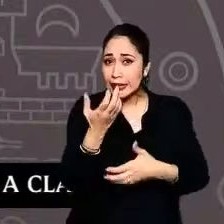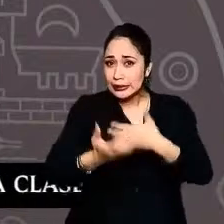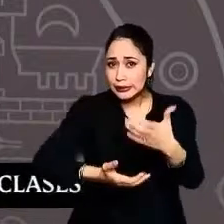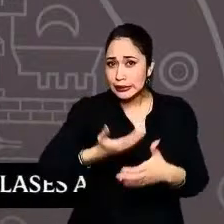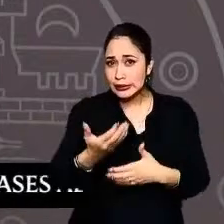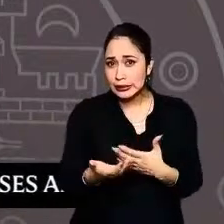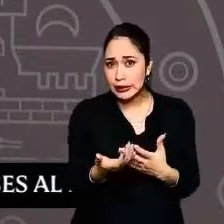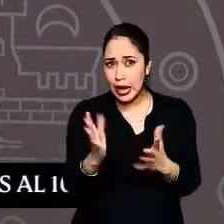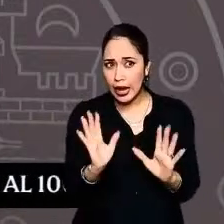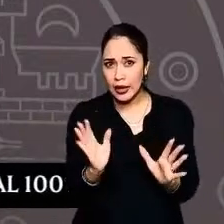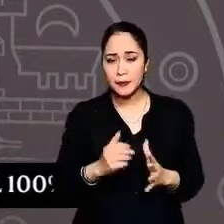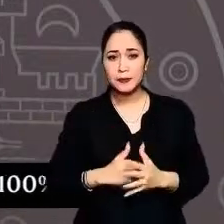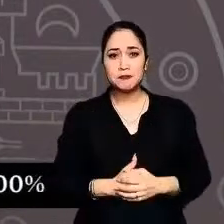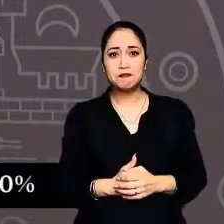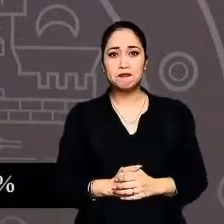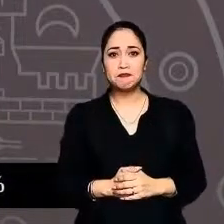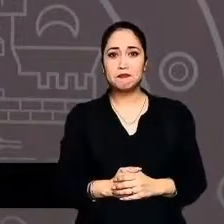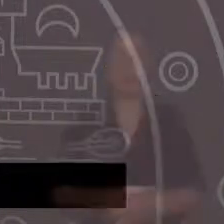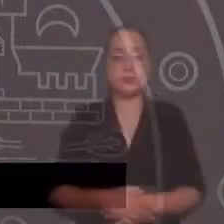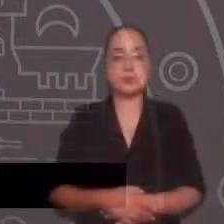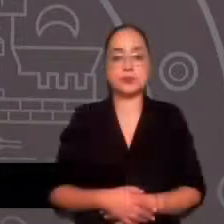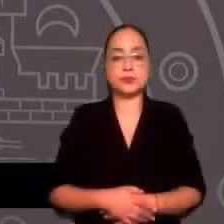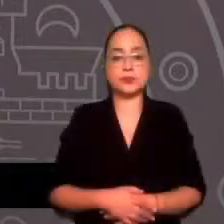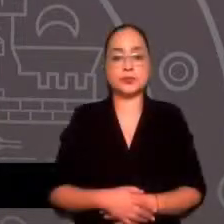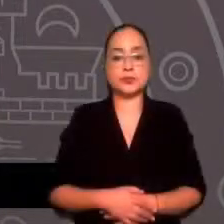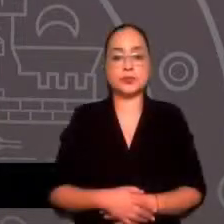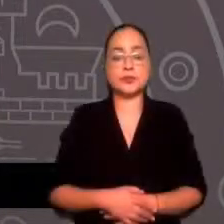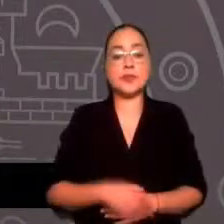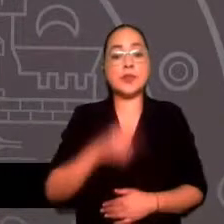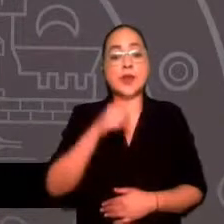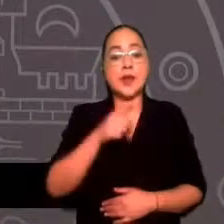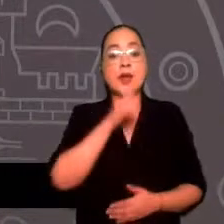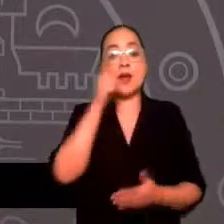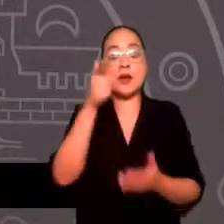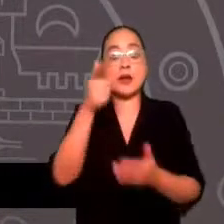cabos hasta llegar a Guamúchil, que es donde estaba